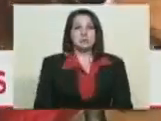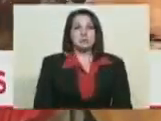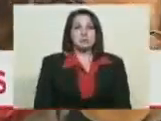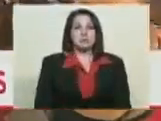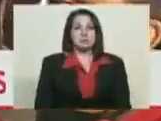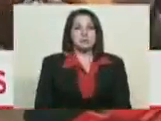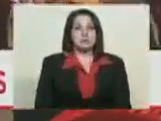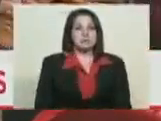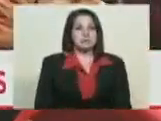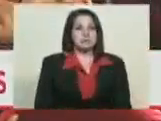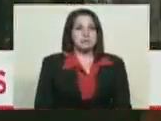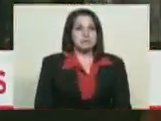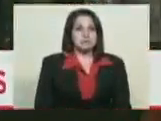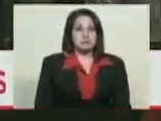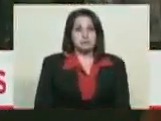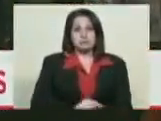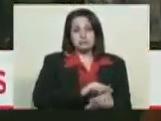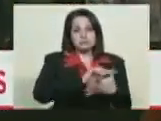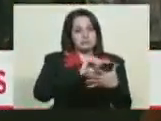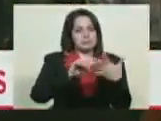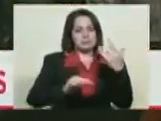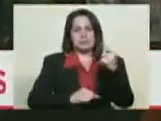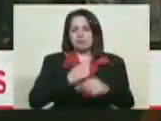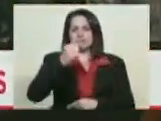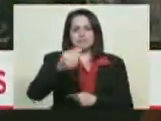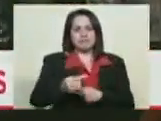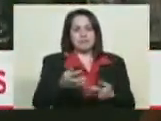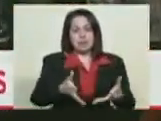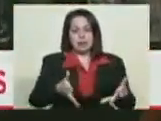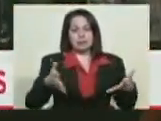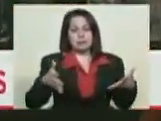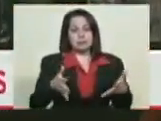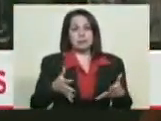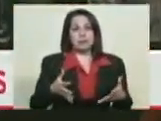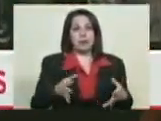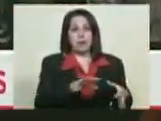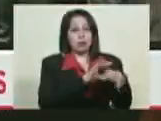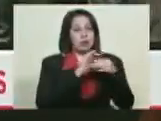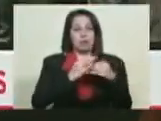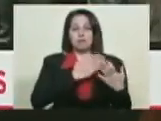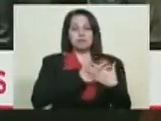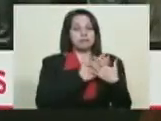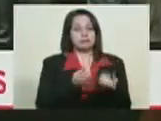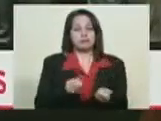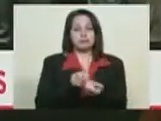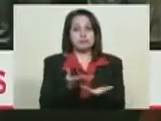Esta y las que vienen. La unión espiritual